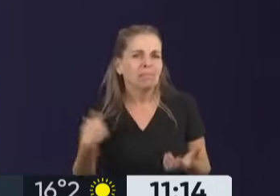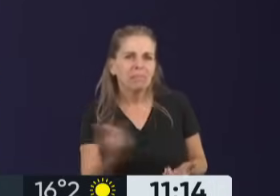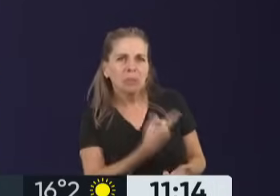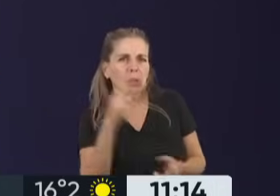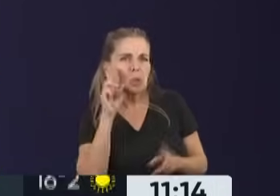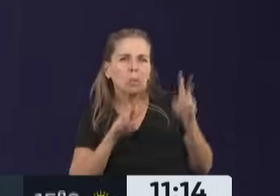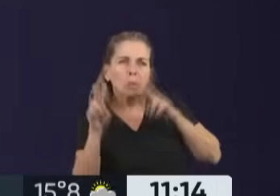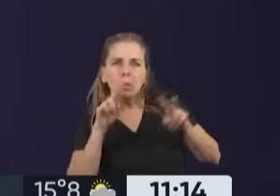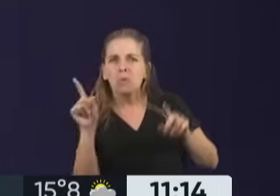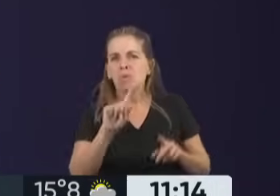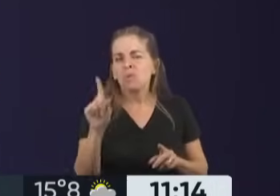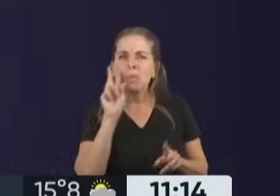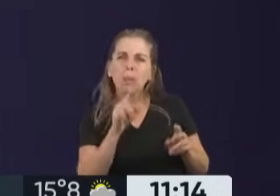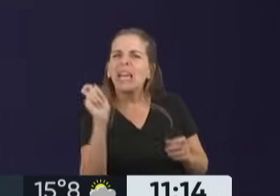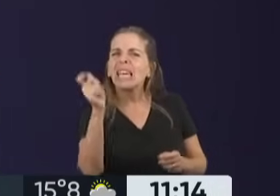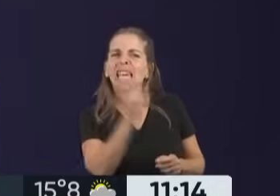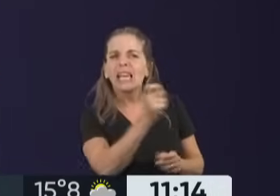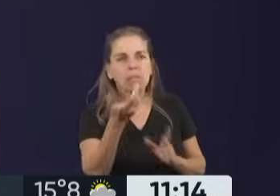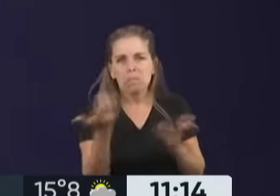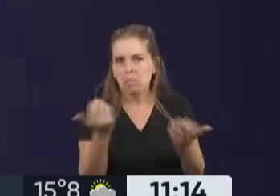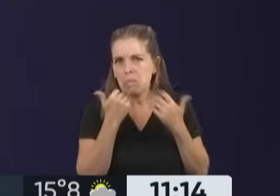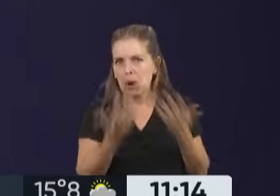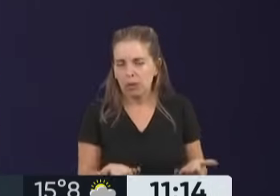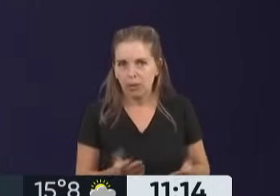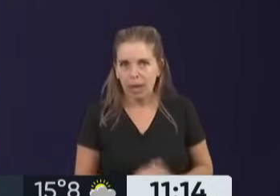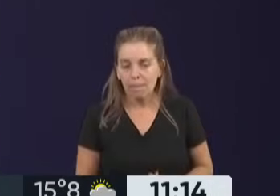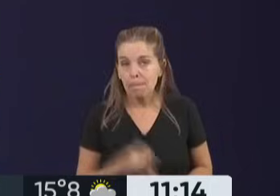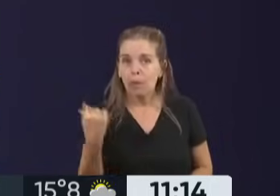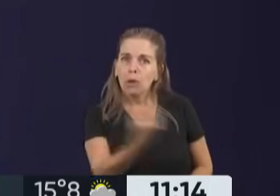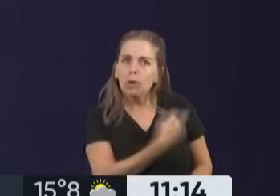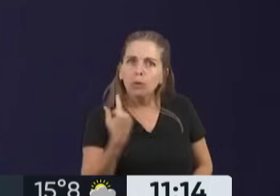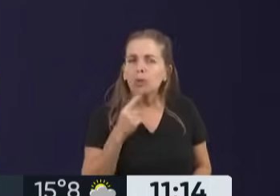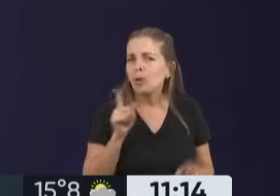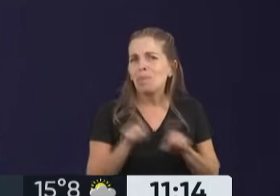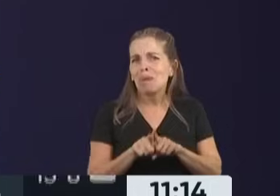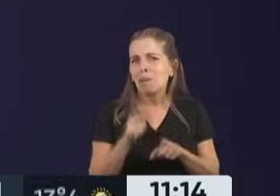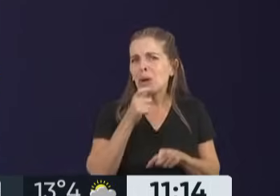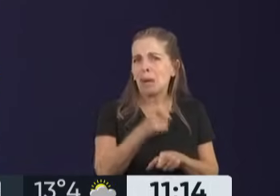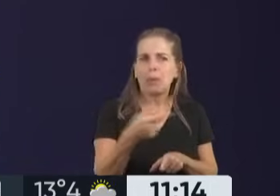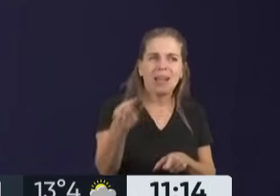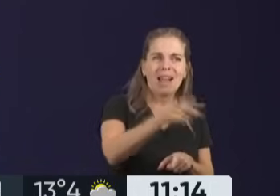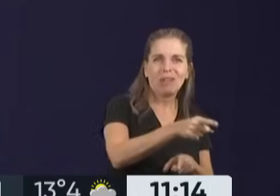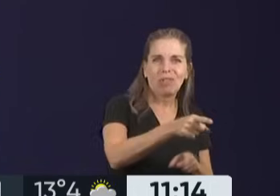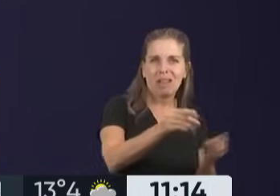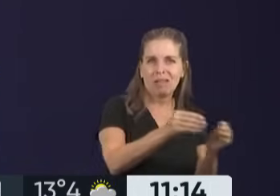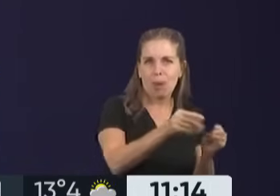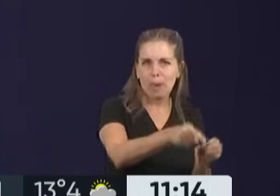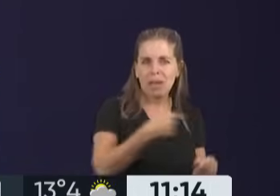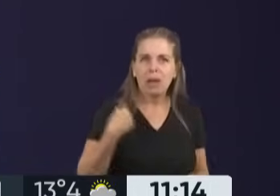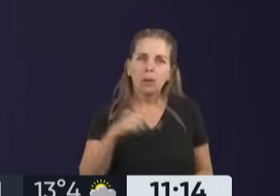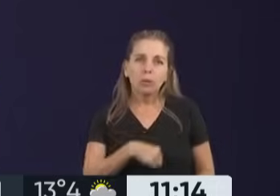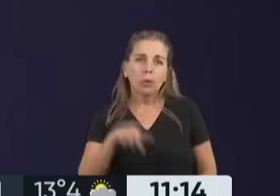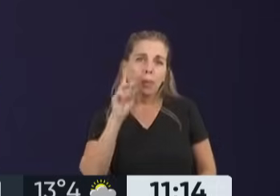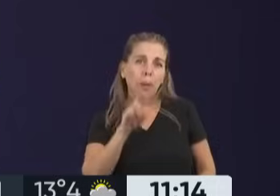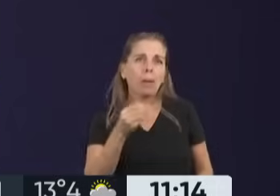observación nosotros, porque no nos interesa. Nosotros tomamos hacemos un poco lo que le contestaba a Sofía. Nosotros hacemos la lectura en virtud